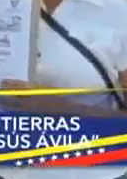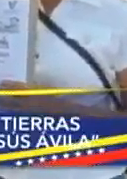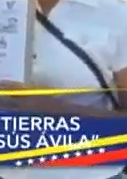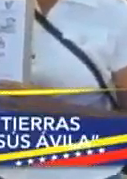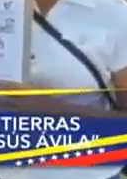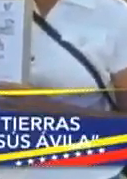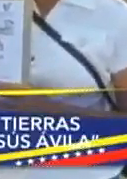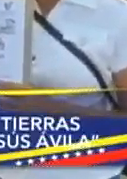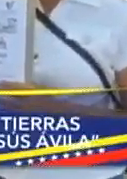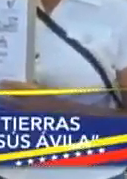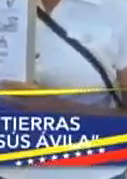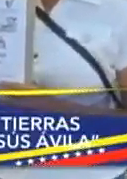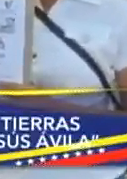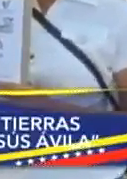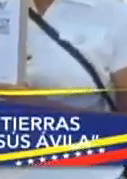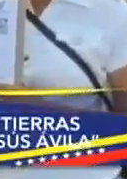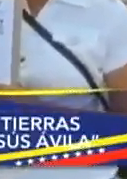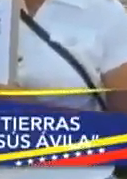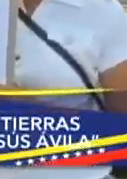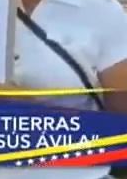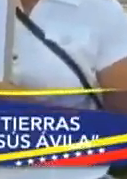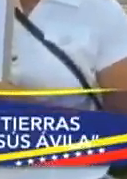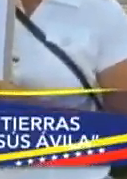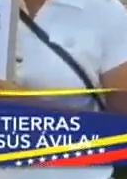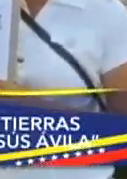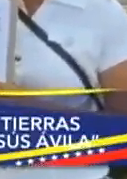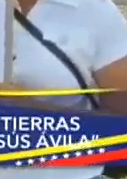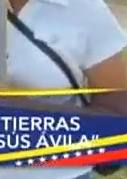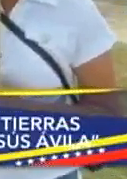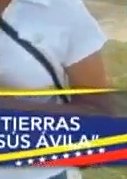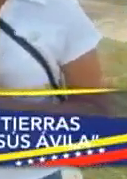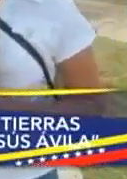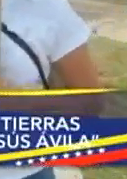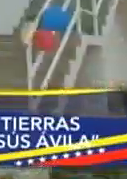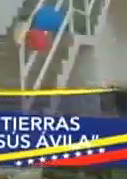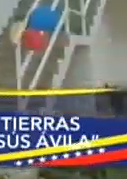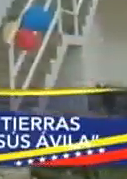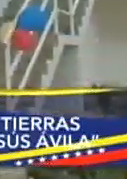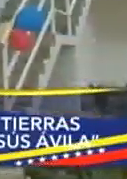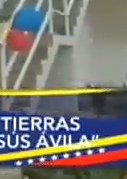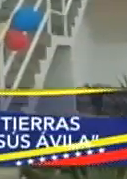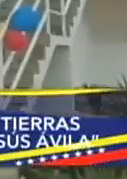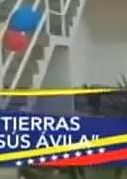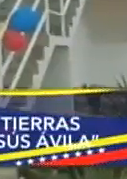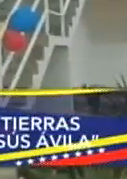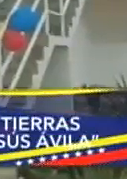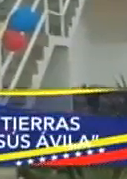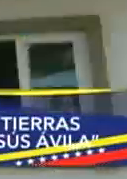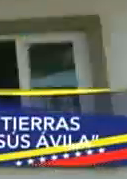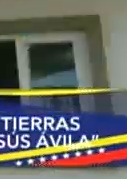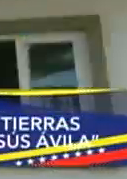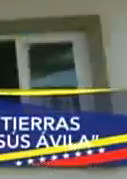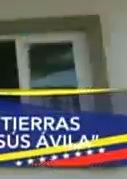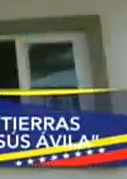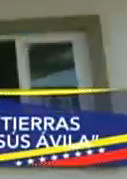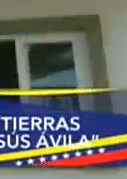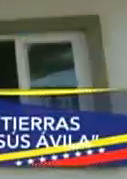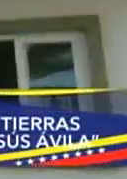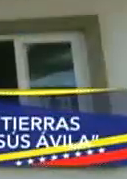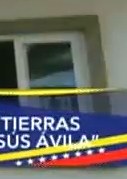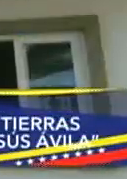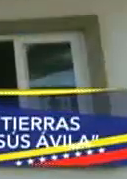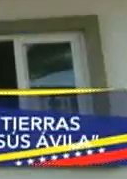de La Chacalera, el municipio Mariño, allí tenían más de 45 años y viviendo allí, pero sin título de propiedad.